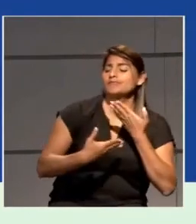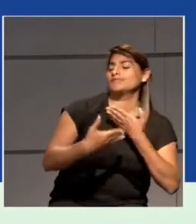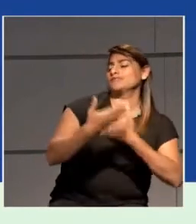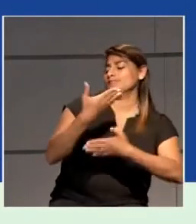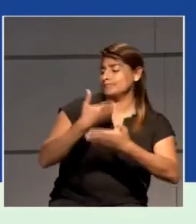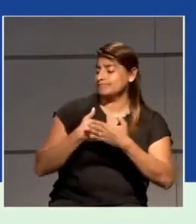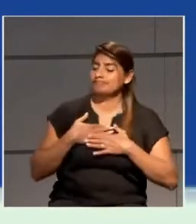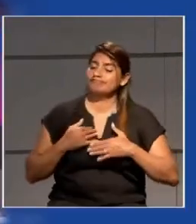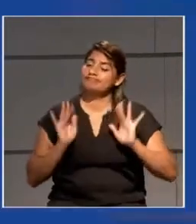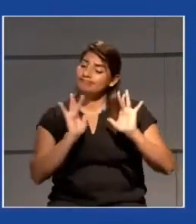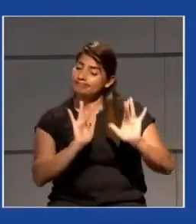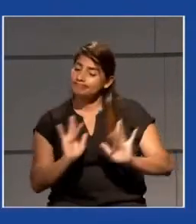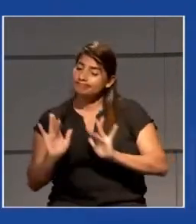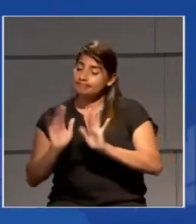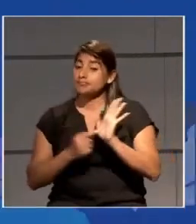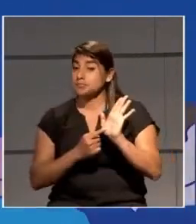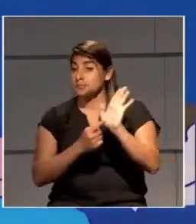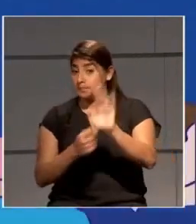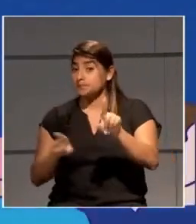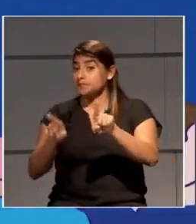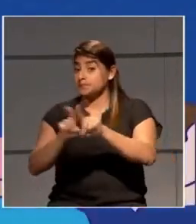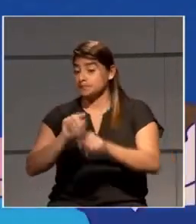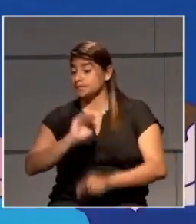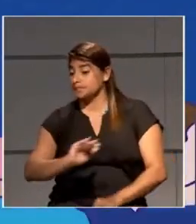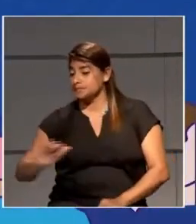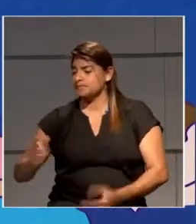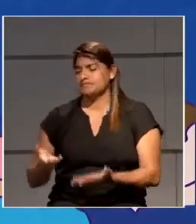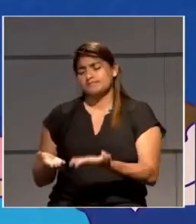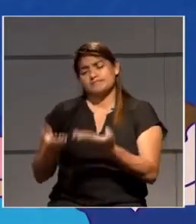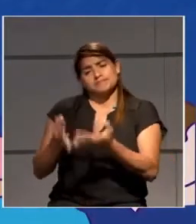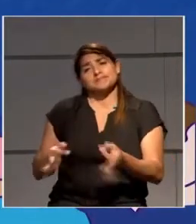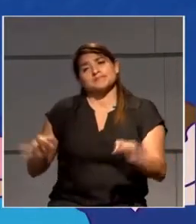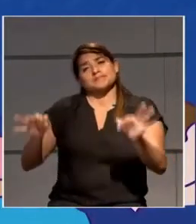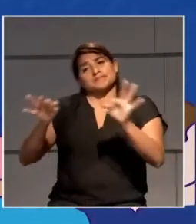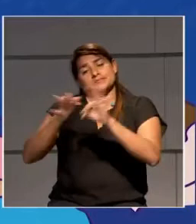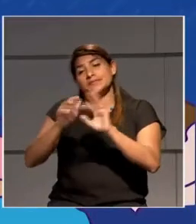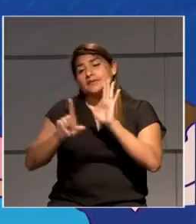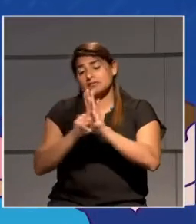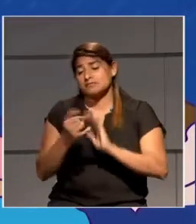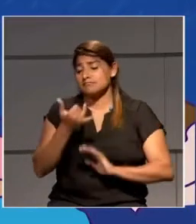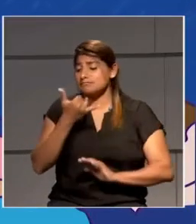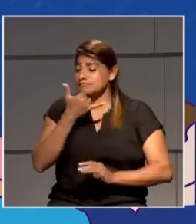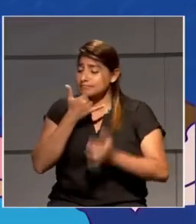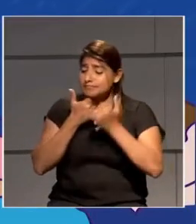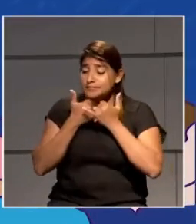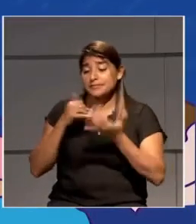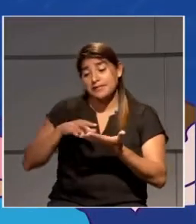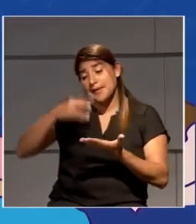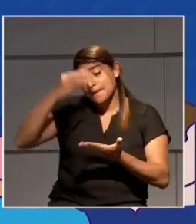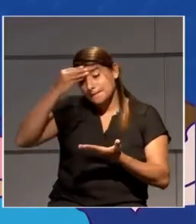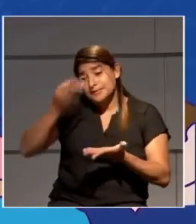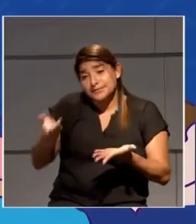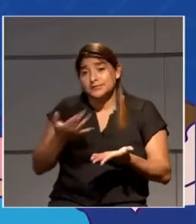práctica la compasión y les demostramos que son personas valiosas, que tienen derecho a equivocarse y aprender de ello. Al criar